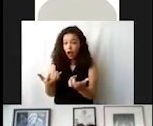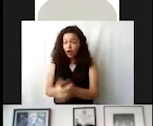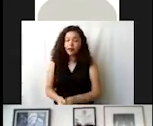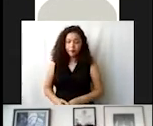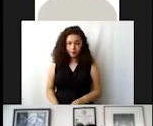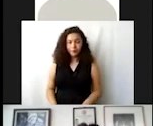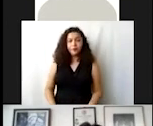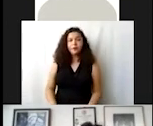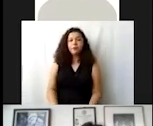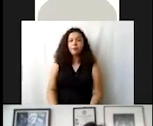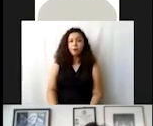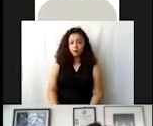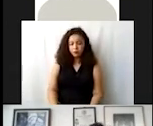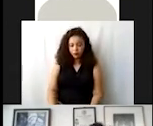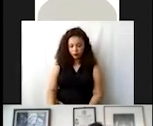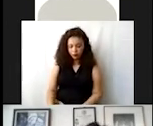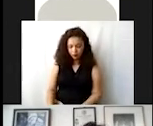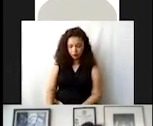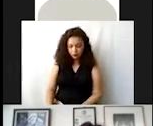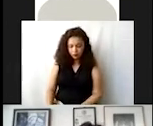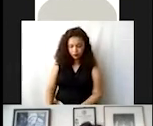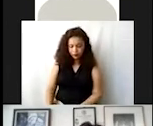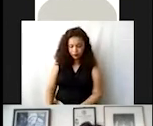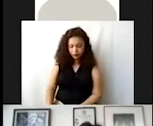Bueno, otro de los aspectos es